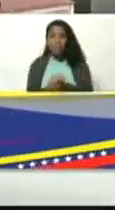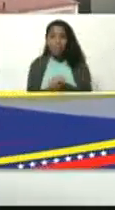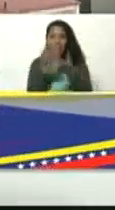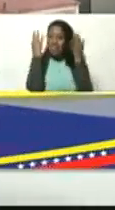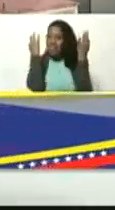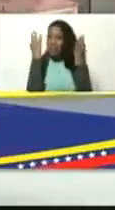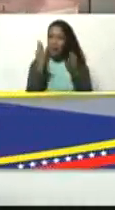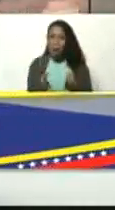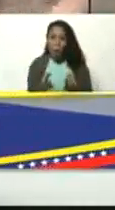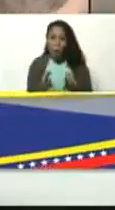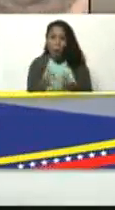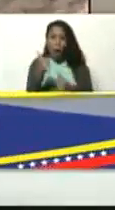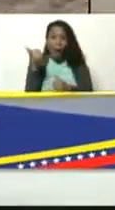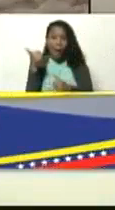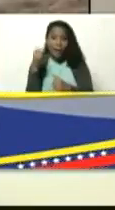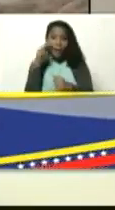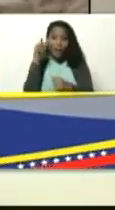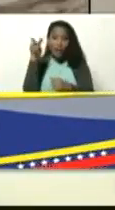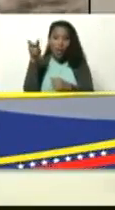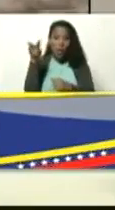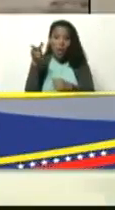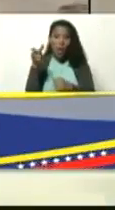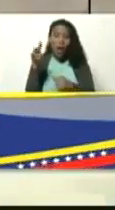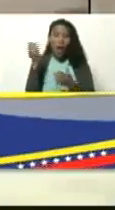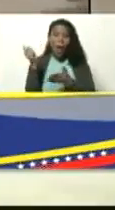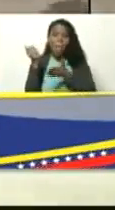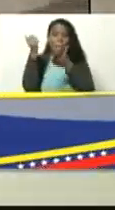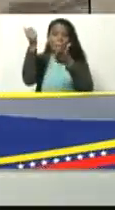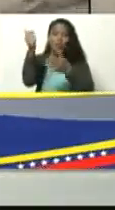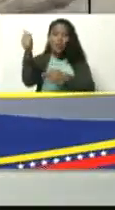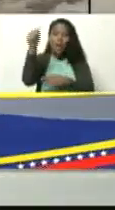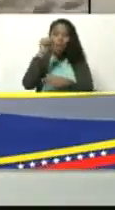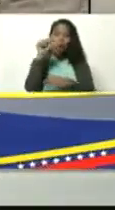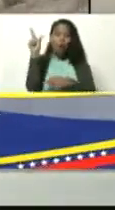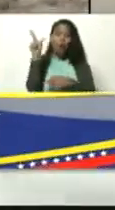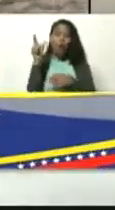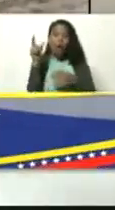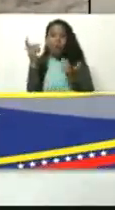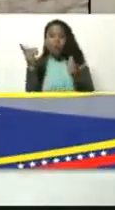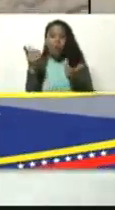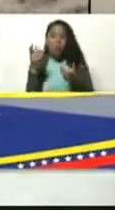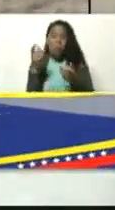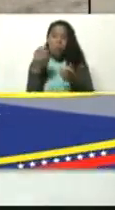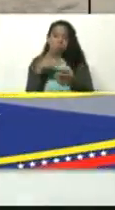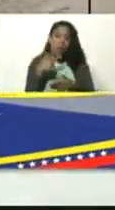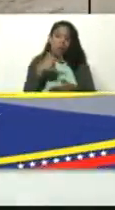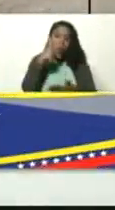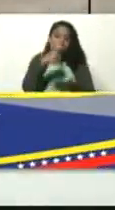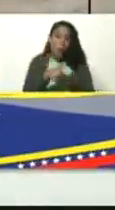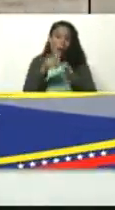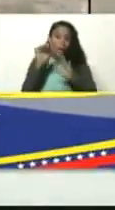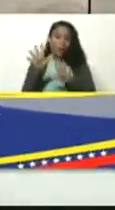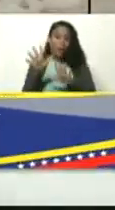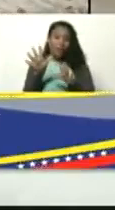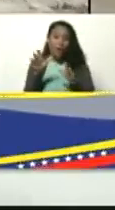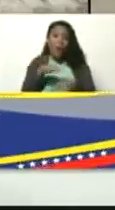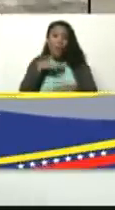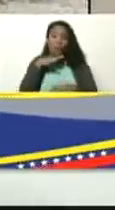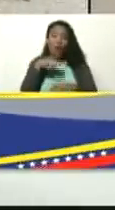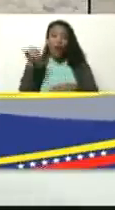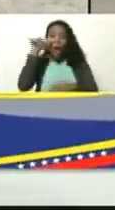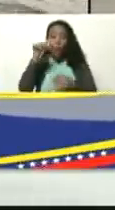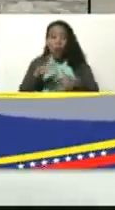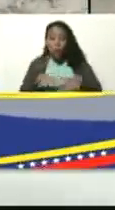Seguramente, Menéndez, ahí había lo que tú llamas las bolsas de agua, una especie de, se puede llamar, pues, una acumulación de